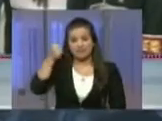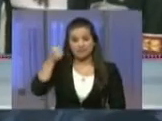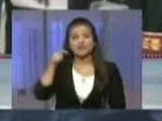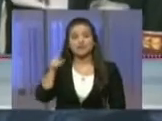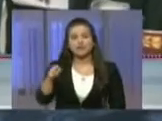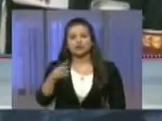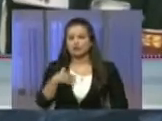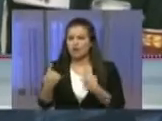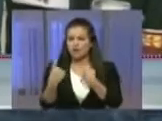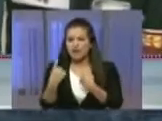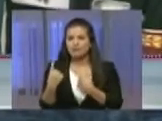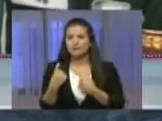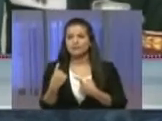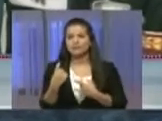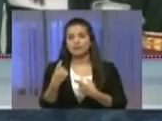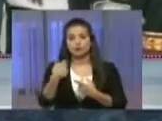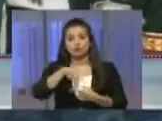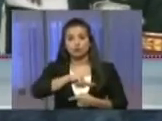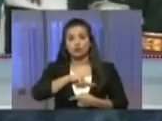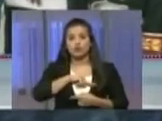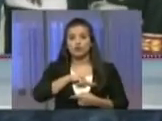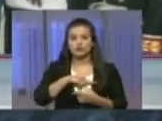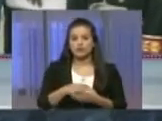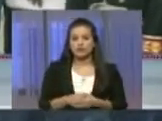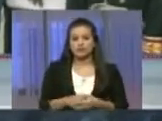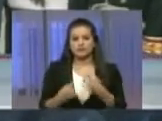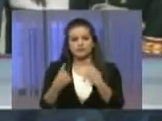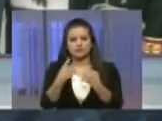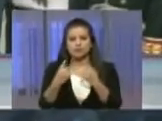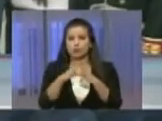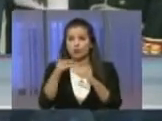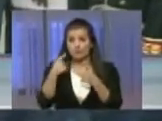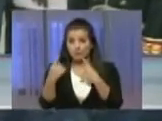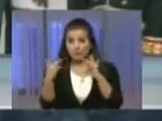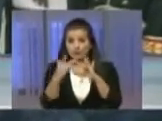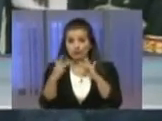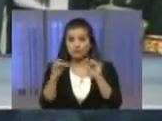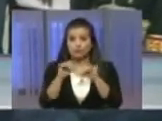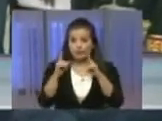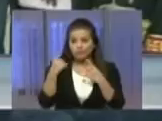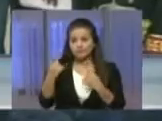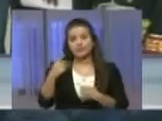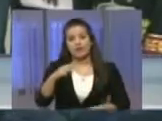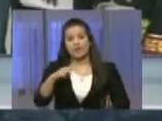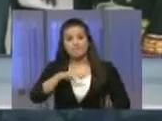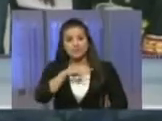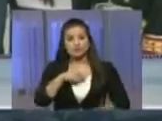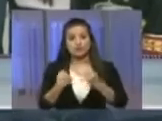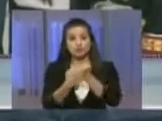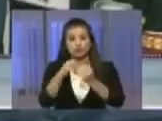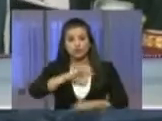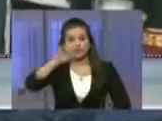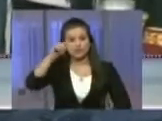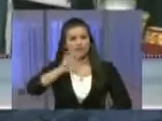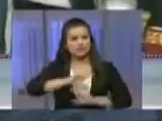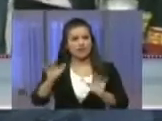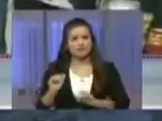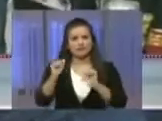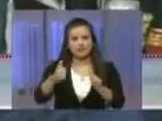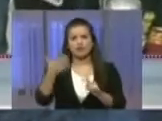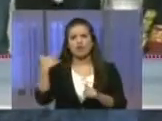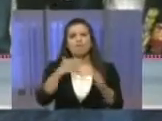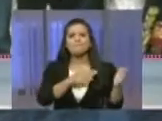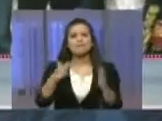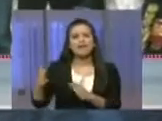conversando ahora mientras hacíamos el pase con aristóbulo que las bases de misiones socialistas surgieron en el plan